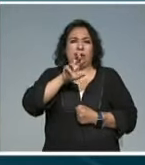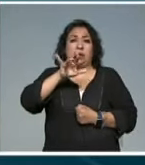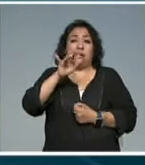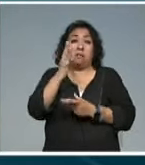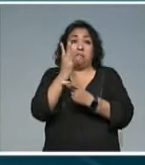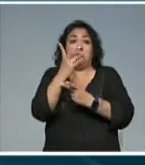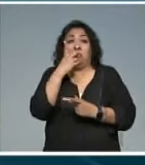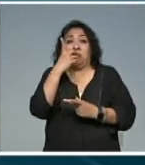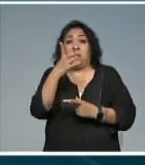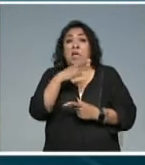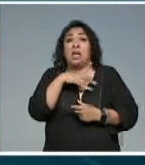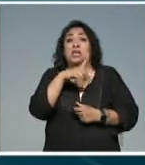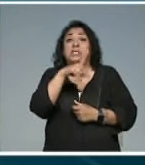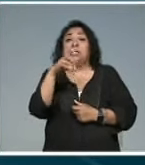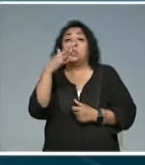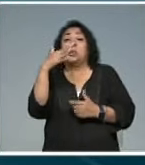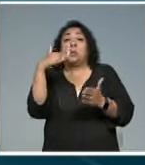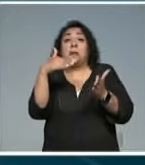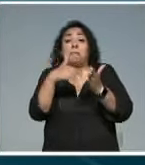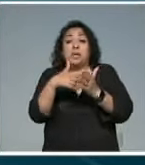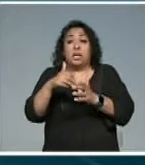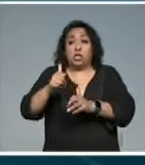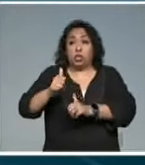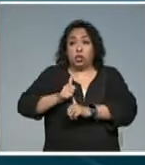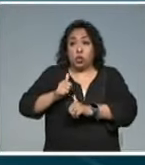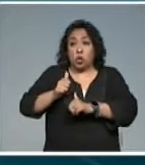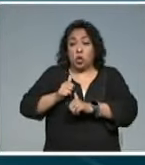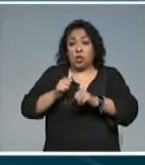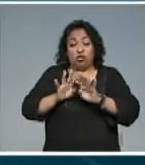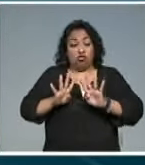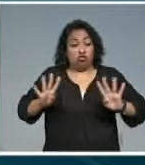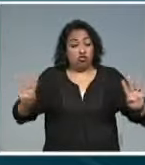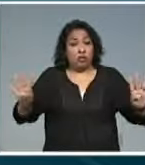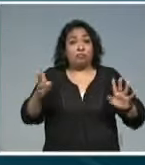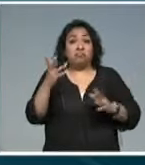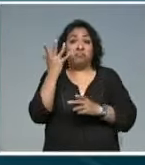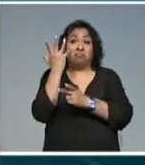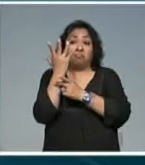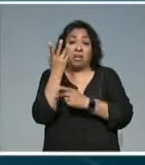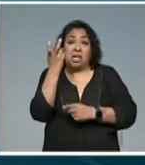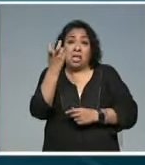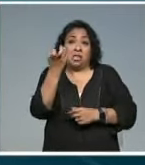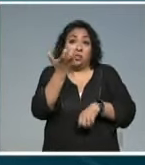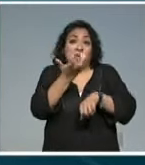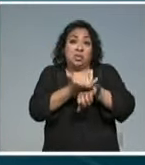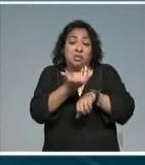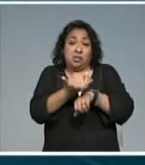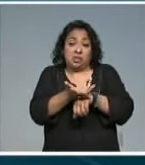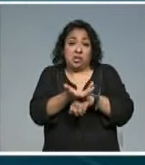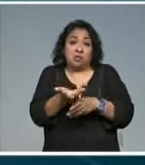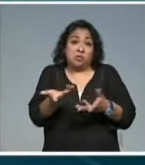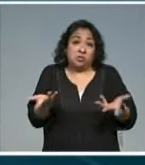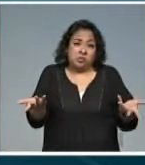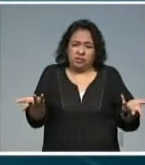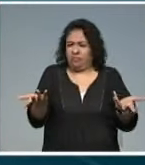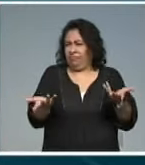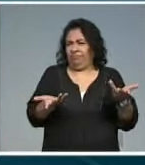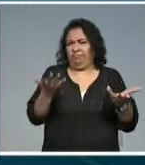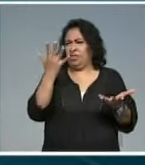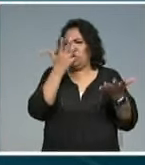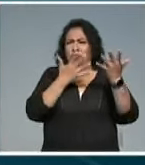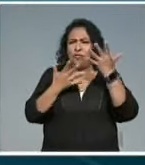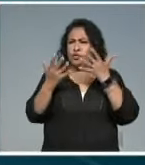dice que hay 150,000 soldados desplegados. Eso es lo que dice Estados Unidos. Ahí hay una